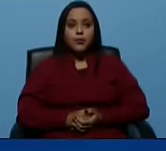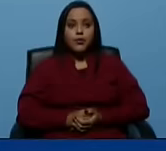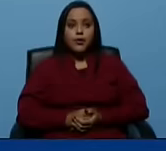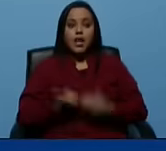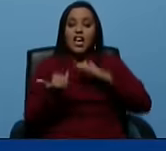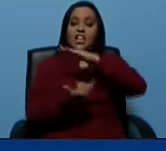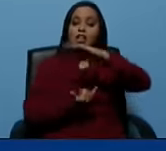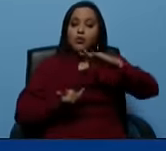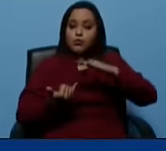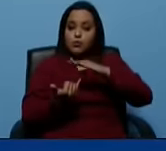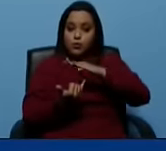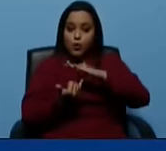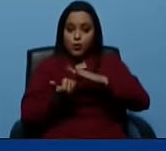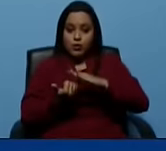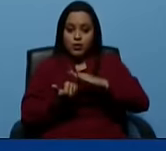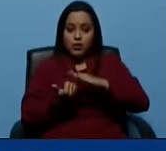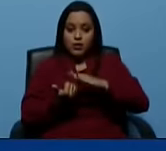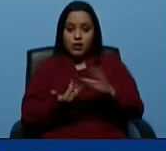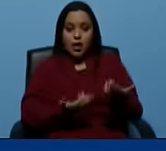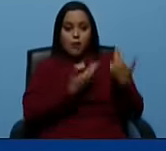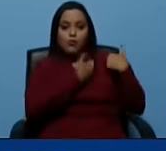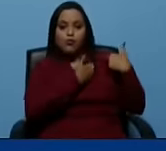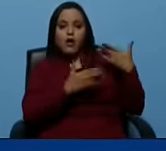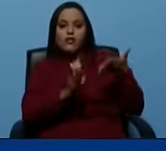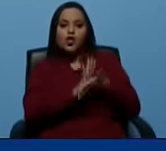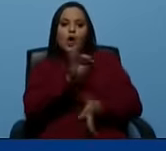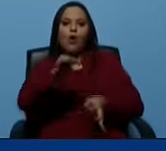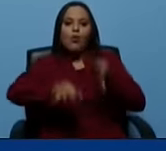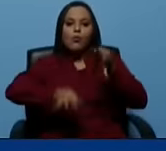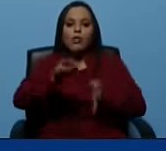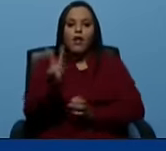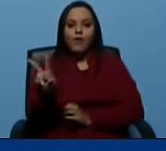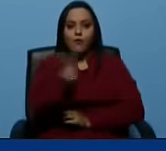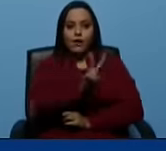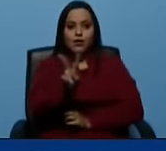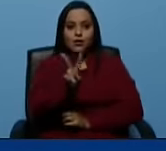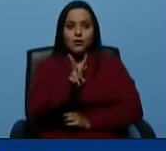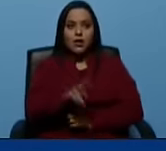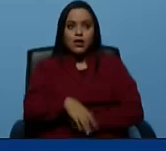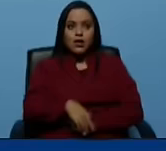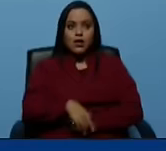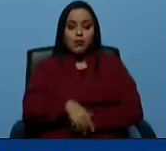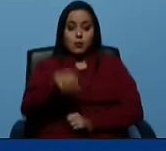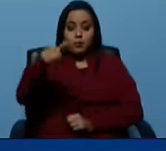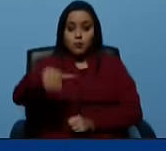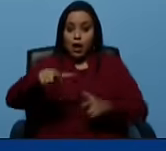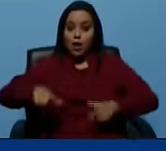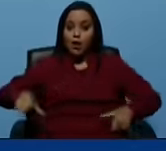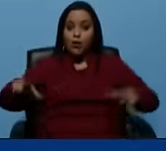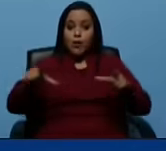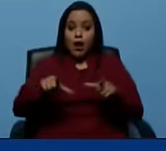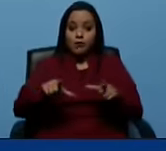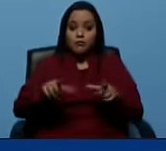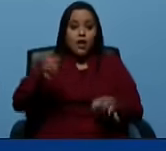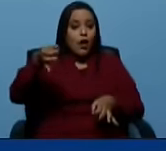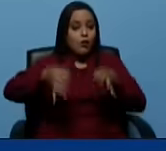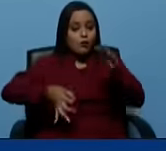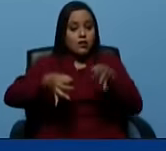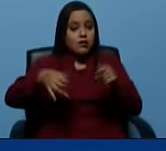órganos e instancias de la justicia venezolana para que desde este templo de la justicia